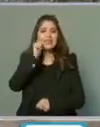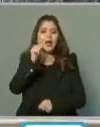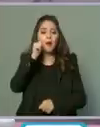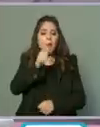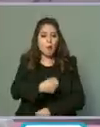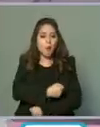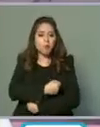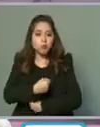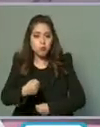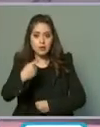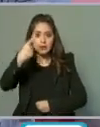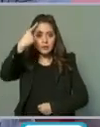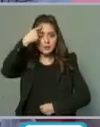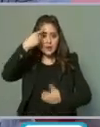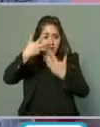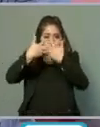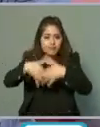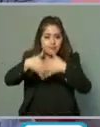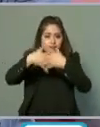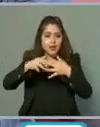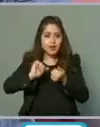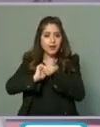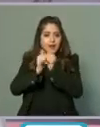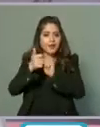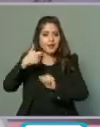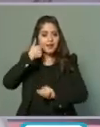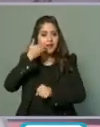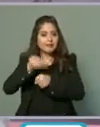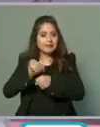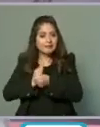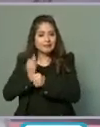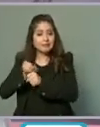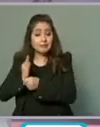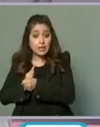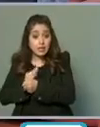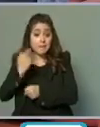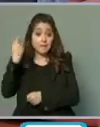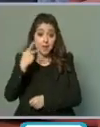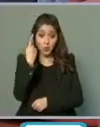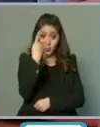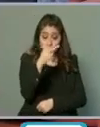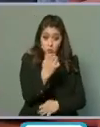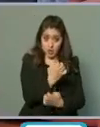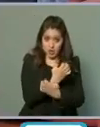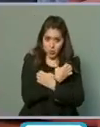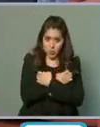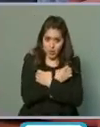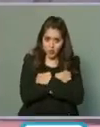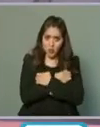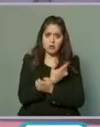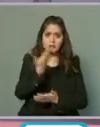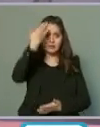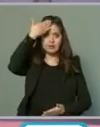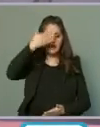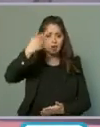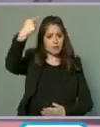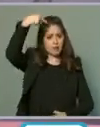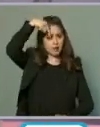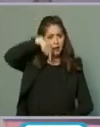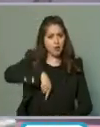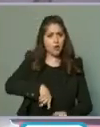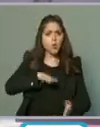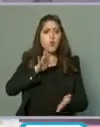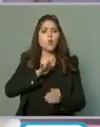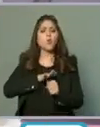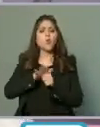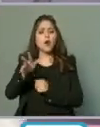ágiles mentalmente, y sus valores, su educación, su formación estuvo centrada en reconocerse las cualidades y virtudes que tiene.